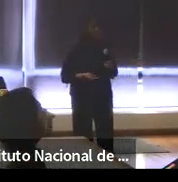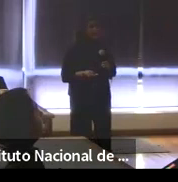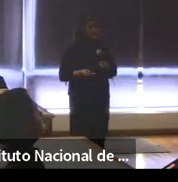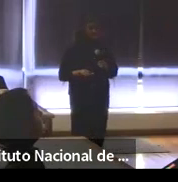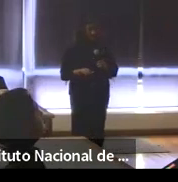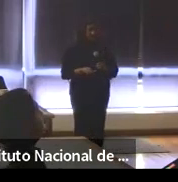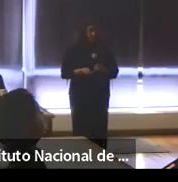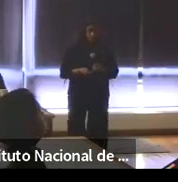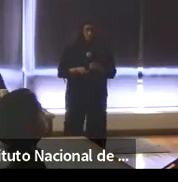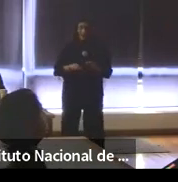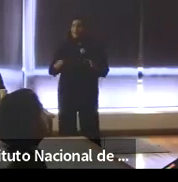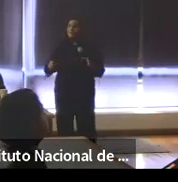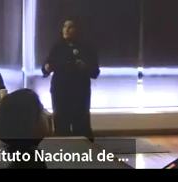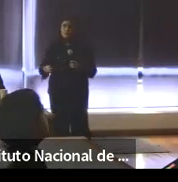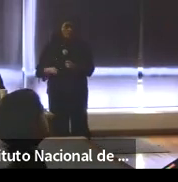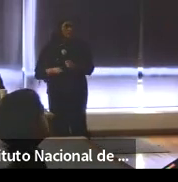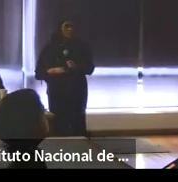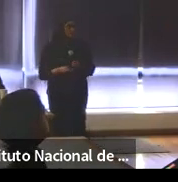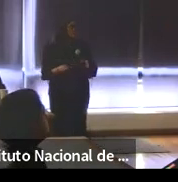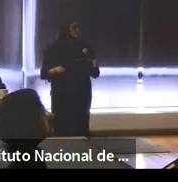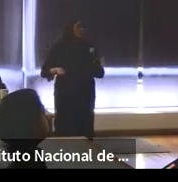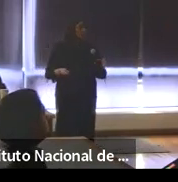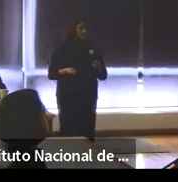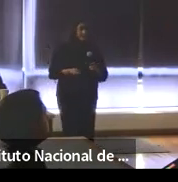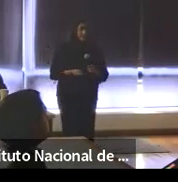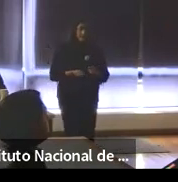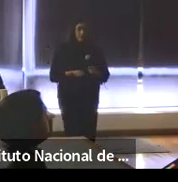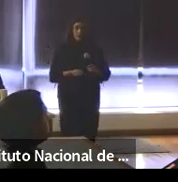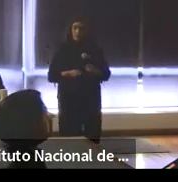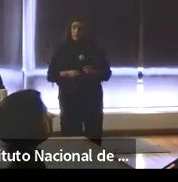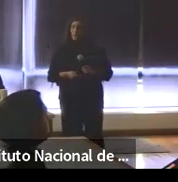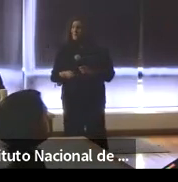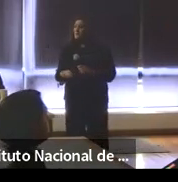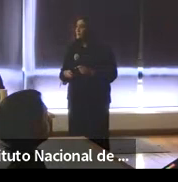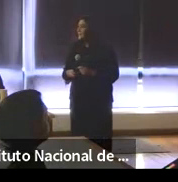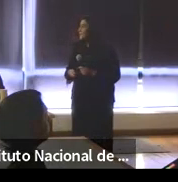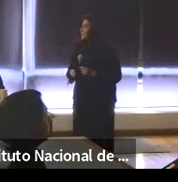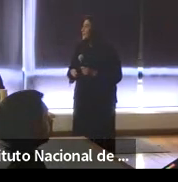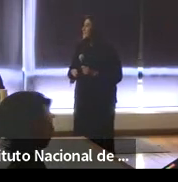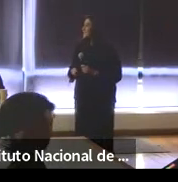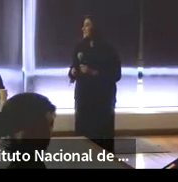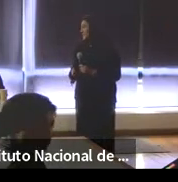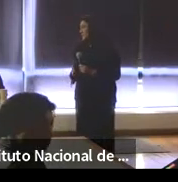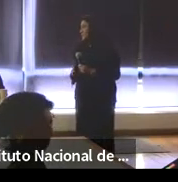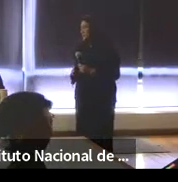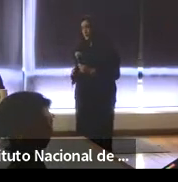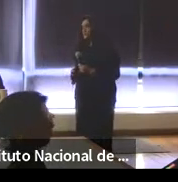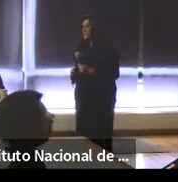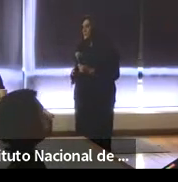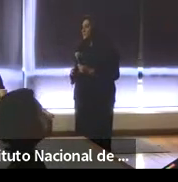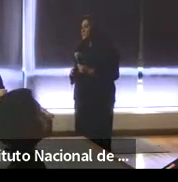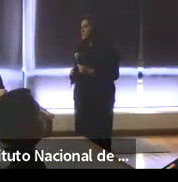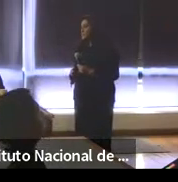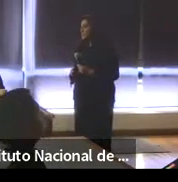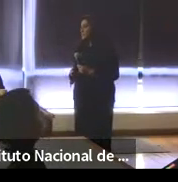enfoque cooperativo Cómo se puede volver tranquilo a partir de la normalización de los